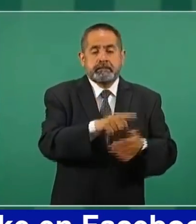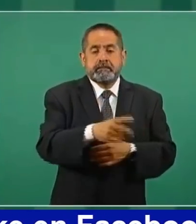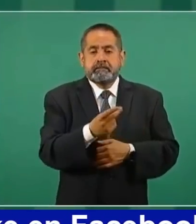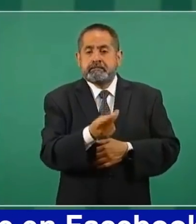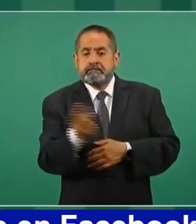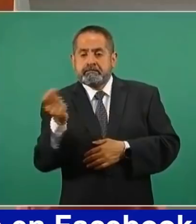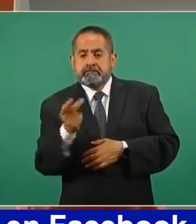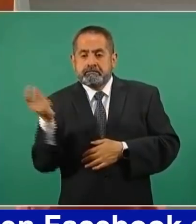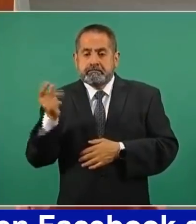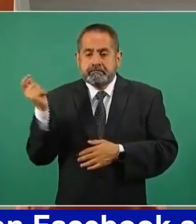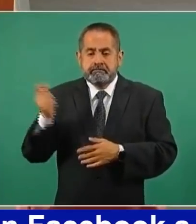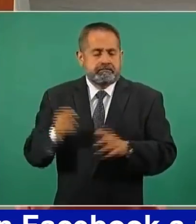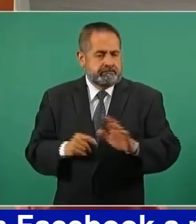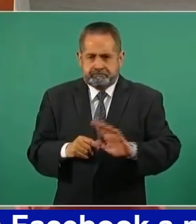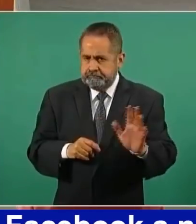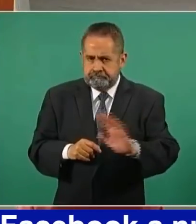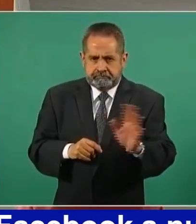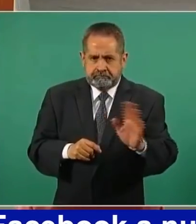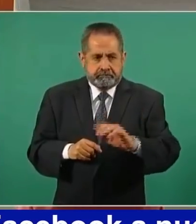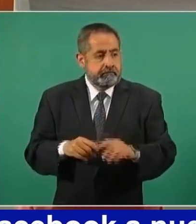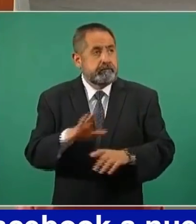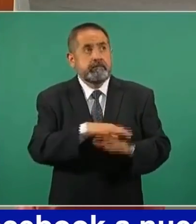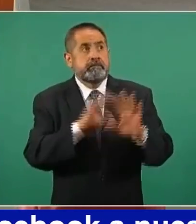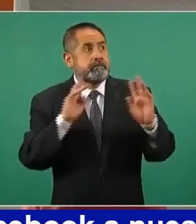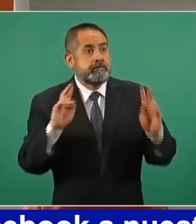los trabajadores, no se va a vender